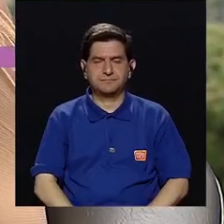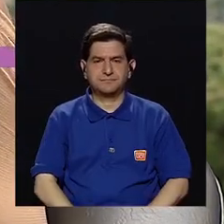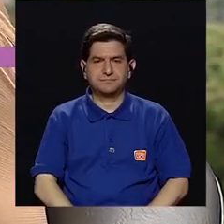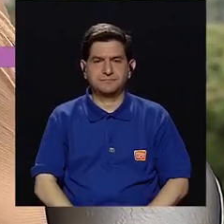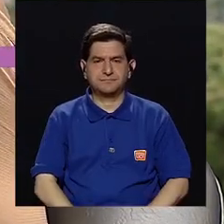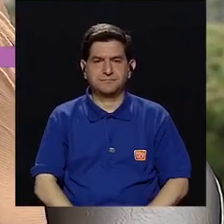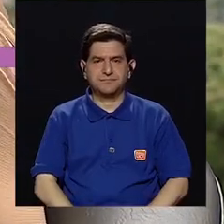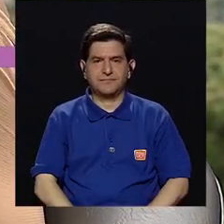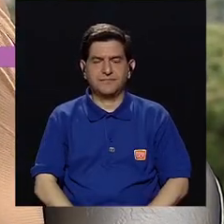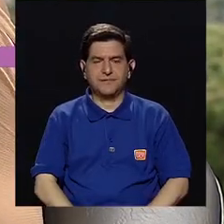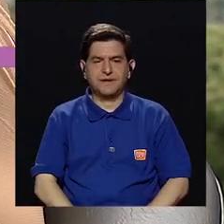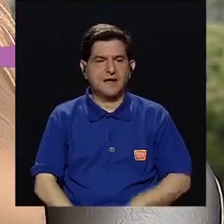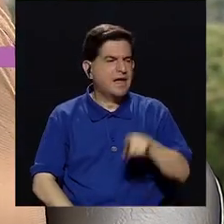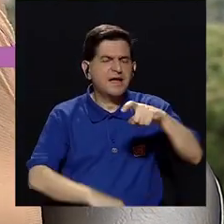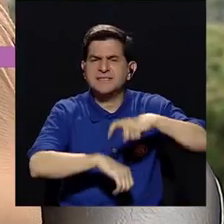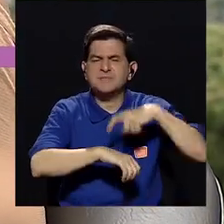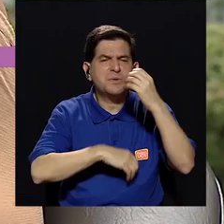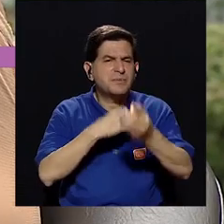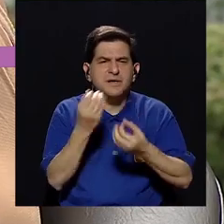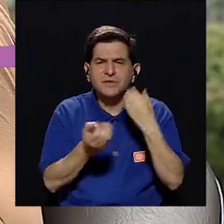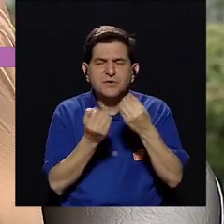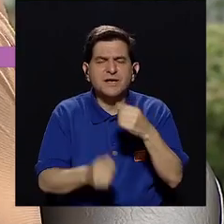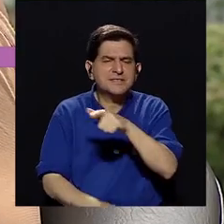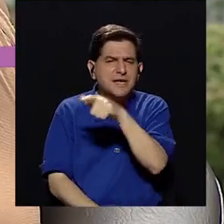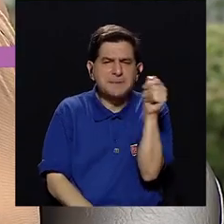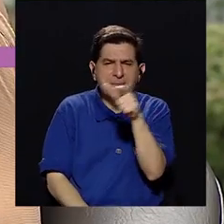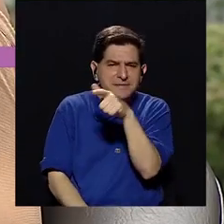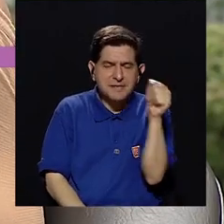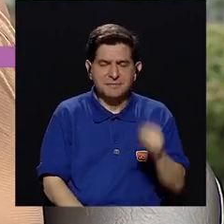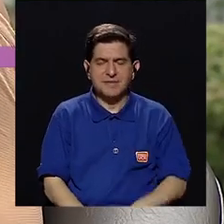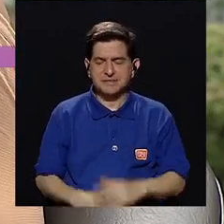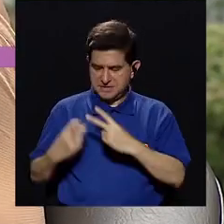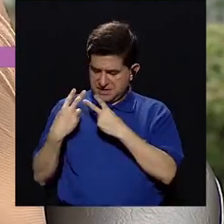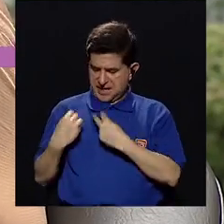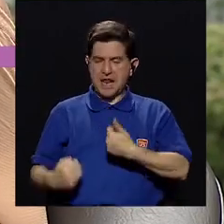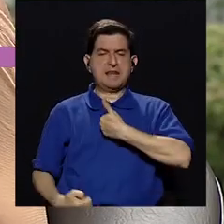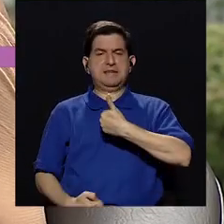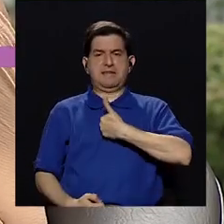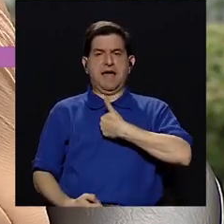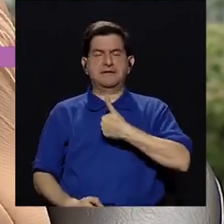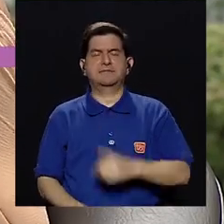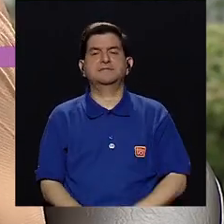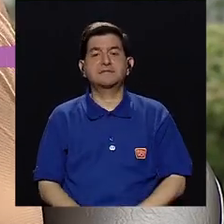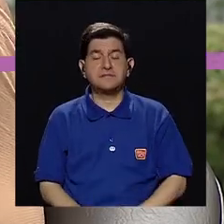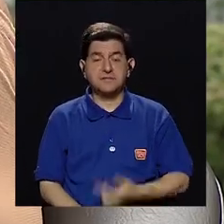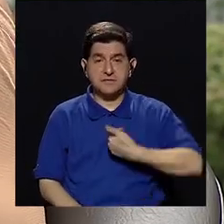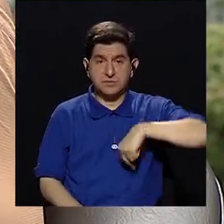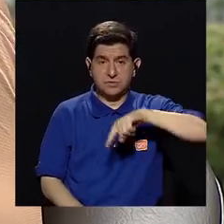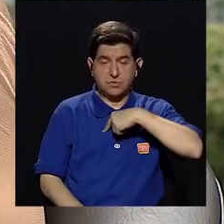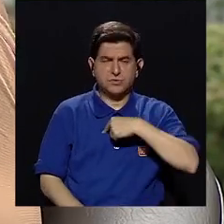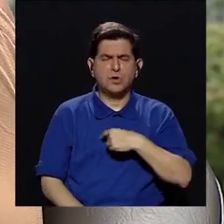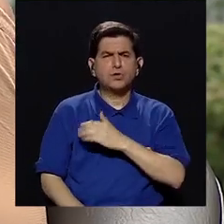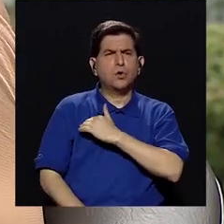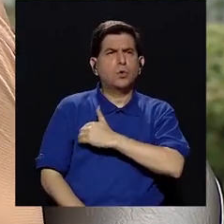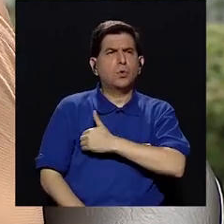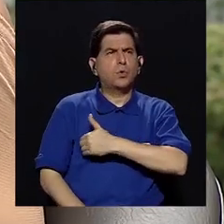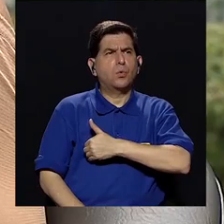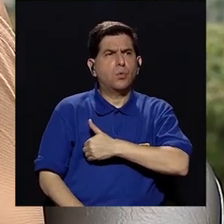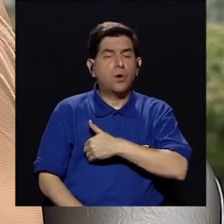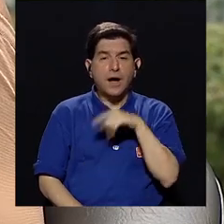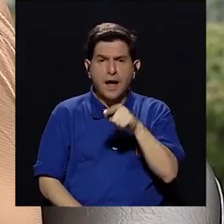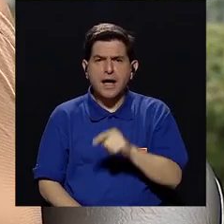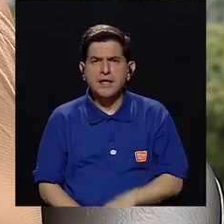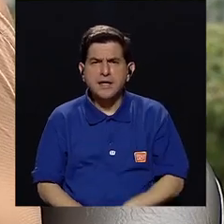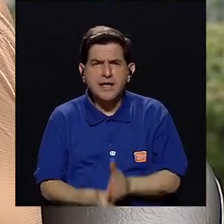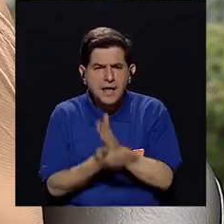entonces qué es lo que hay que hacerse mensualmente pues el autoexamen porque cuando nos tocamos un bulto que no es